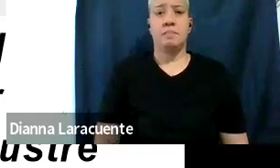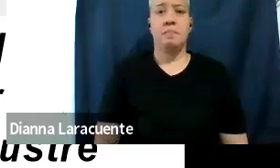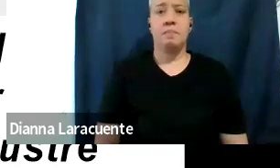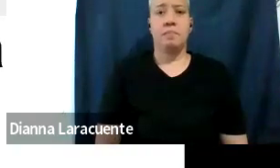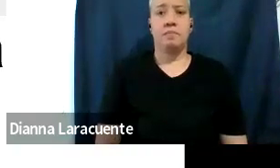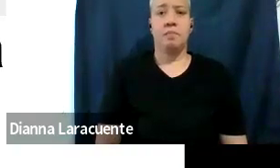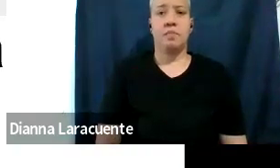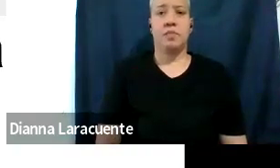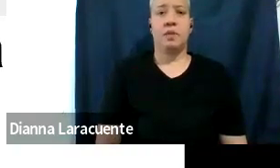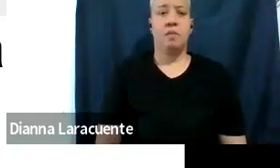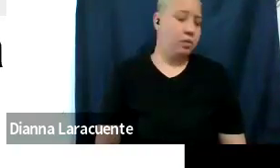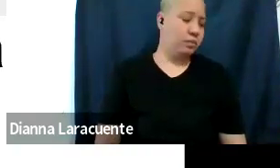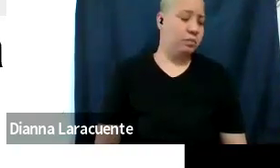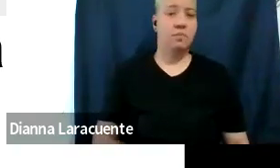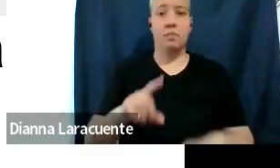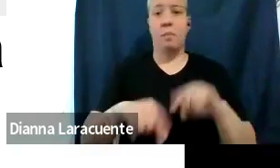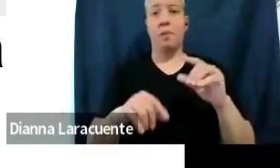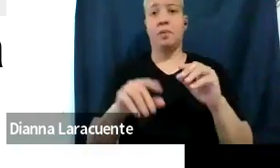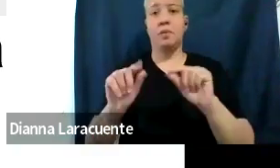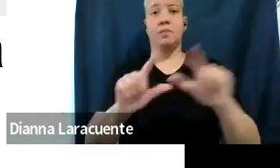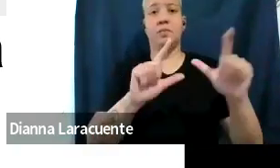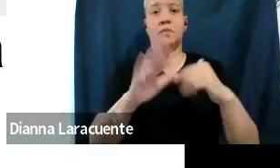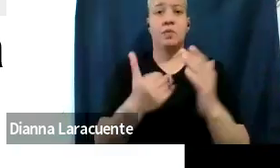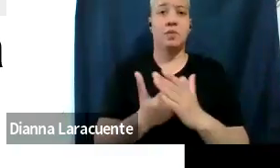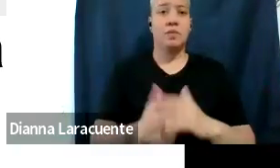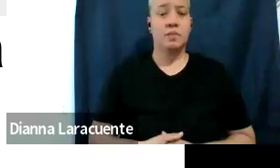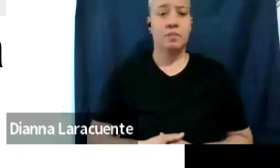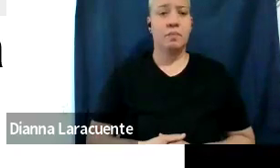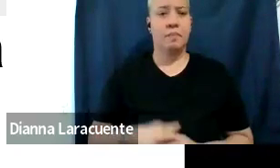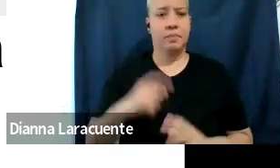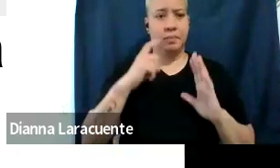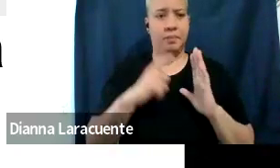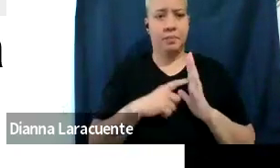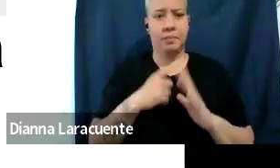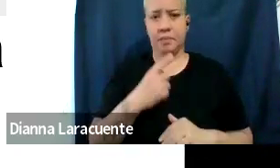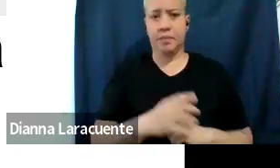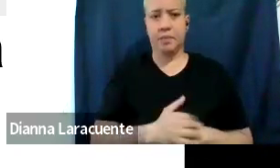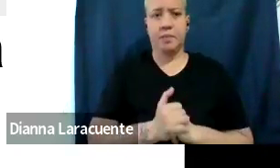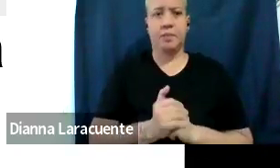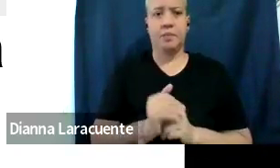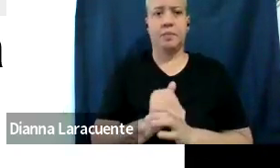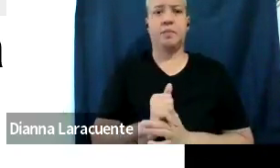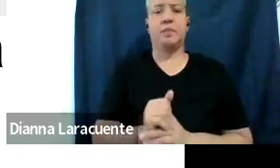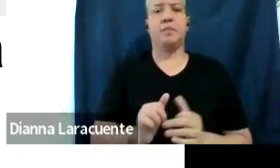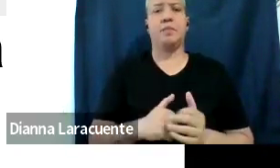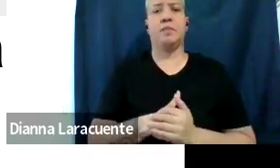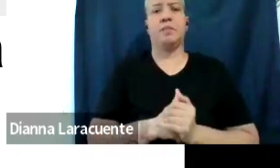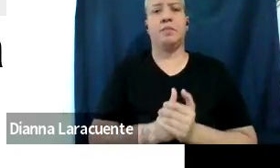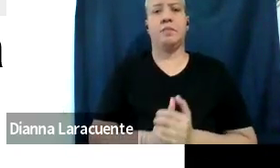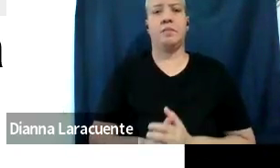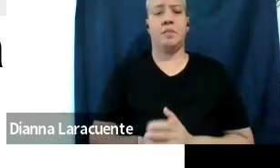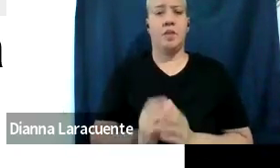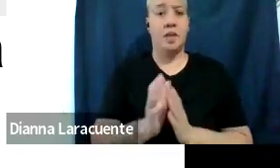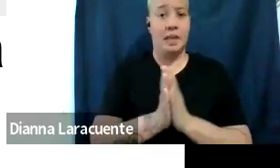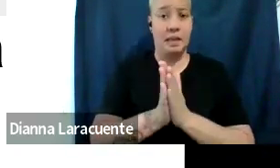Y no puedo ponerlas todas. Fíjate lo que dice, enterrado al lado, y fíjense qué